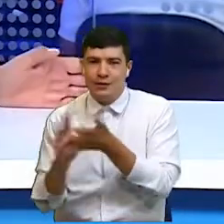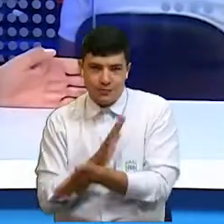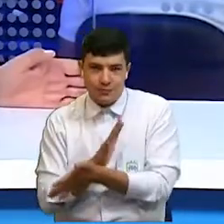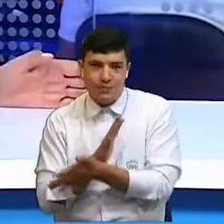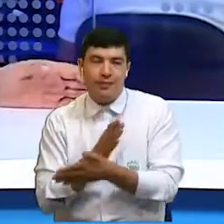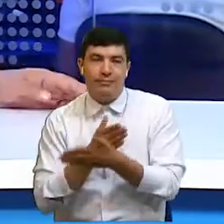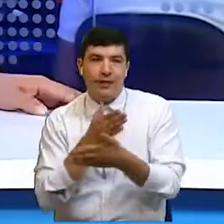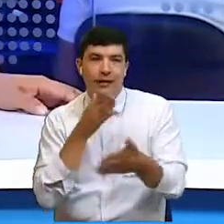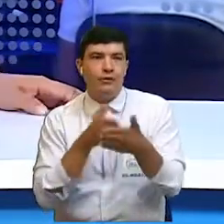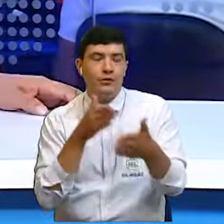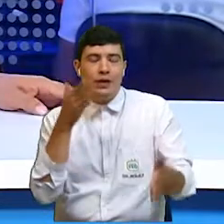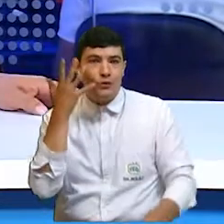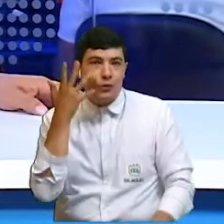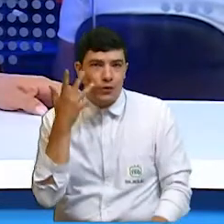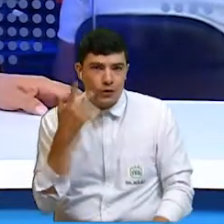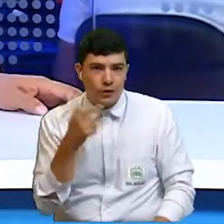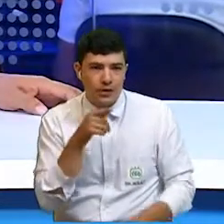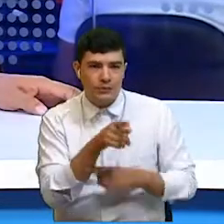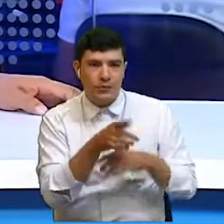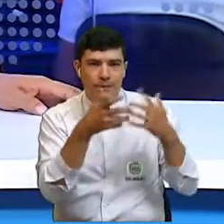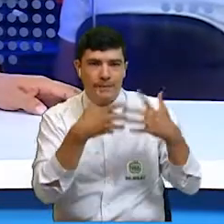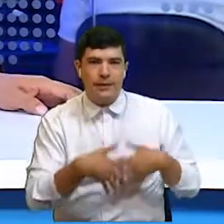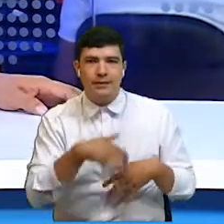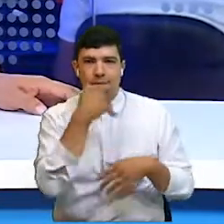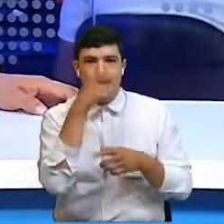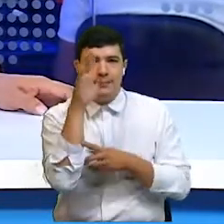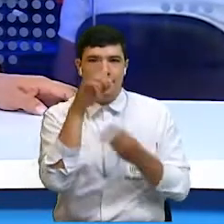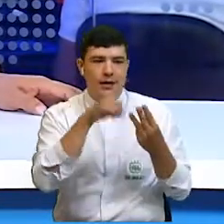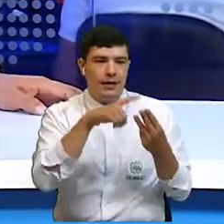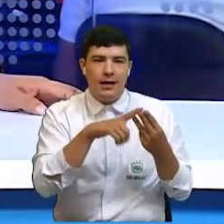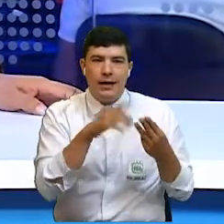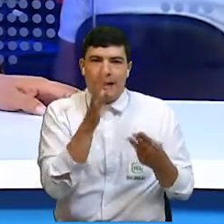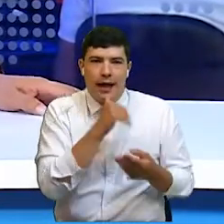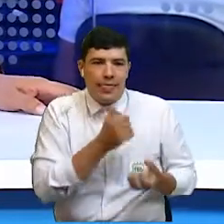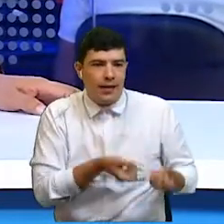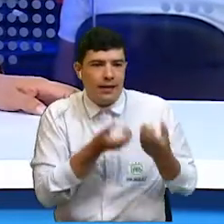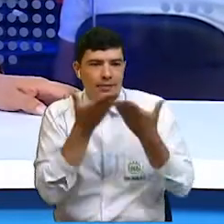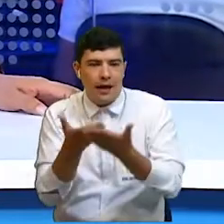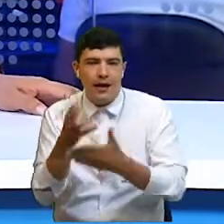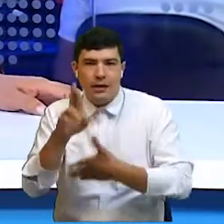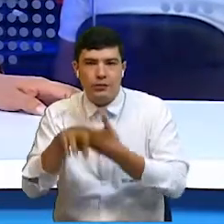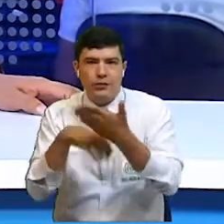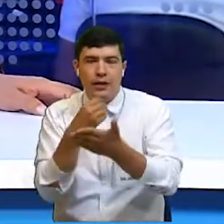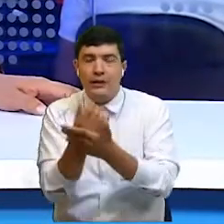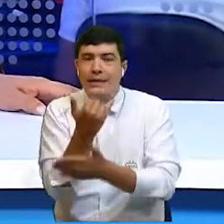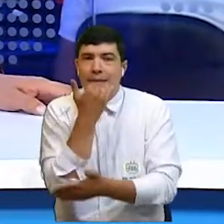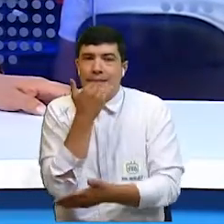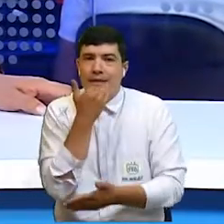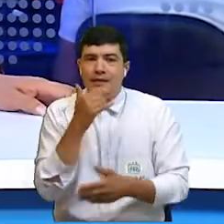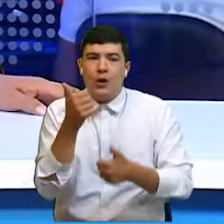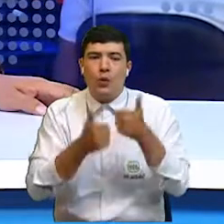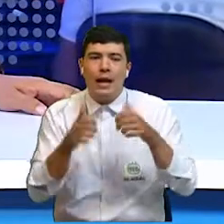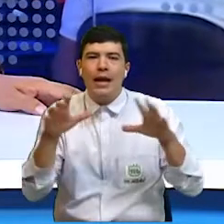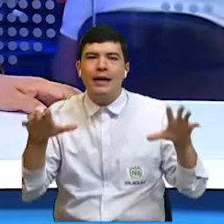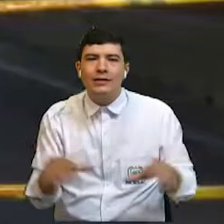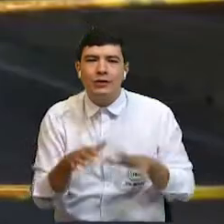denuncian casi que a diario. La concesión de tránsito en la ciudad no ha entregado el balance sobre qué se ha mejorado al